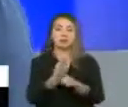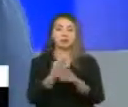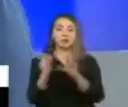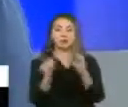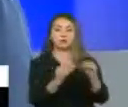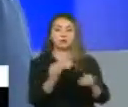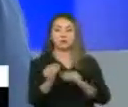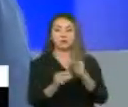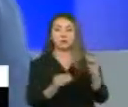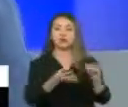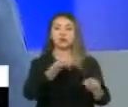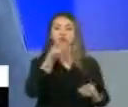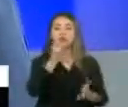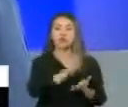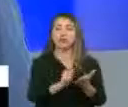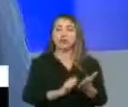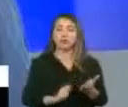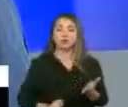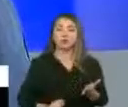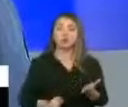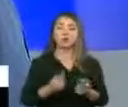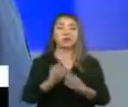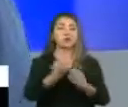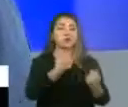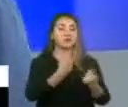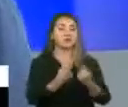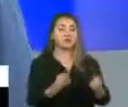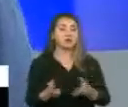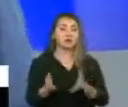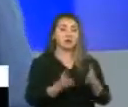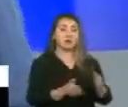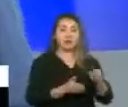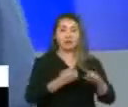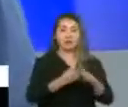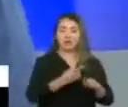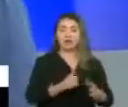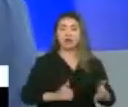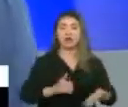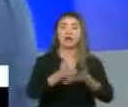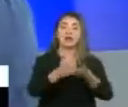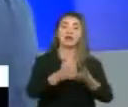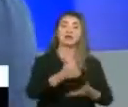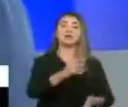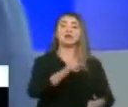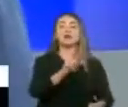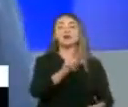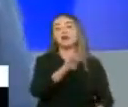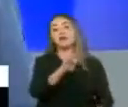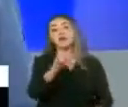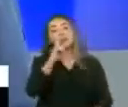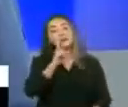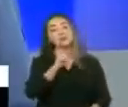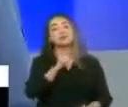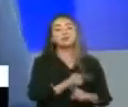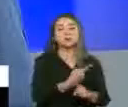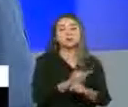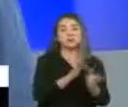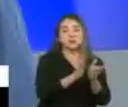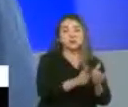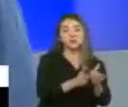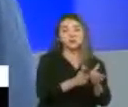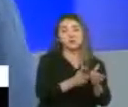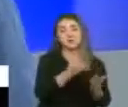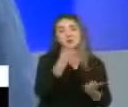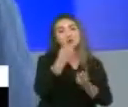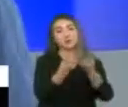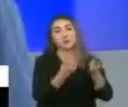conocer parte de esas declaraciones en una entrevista por parte del ex alcalde Labé. Pero más allá del contenido de esa conversación, yo creo que viendo